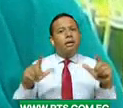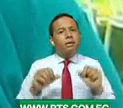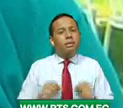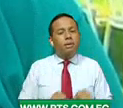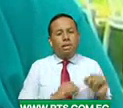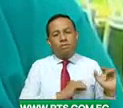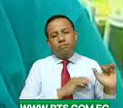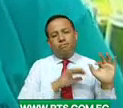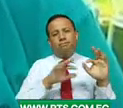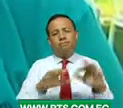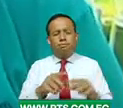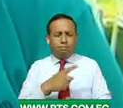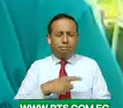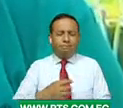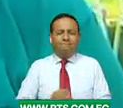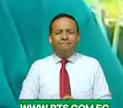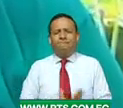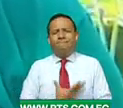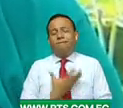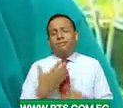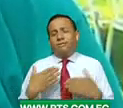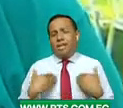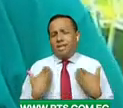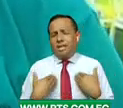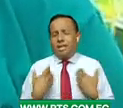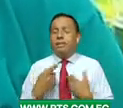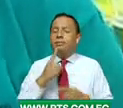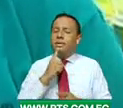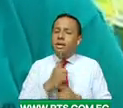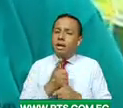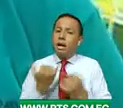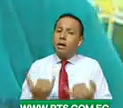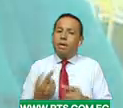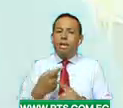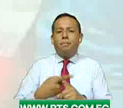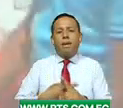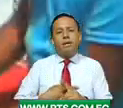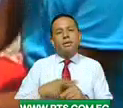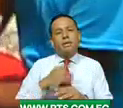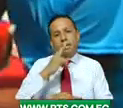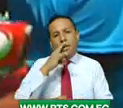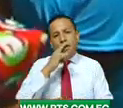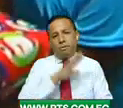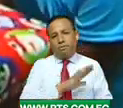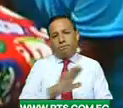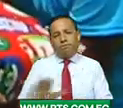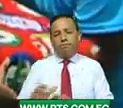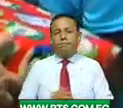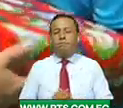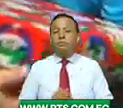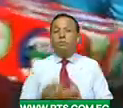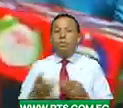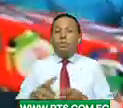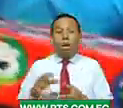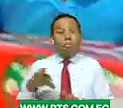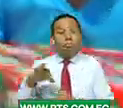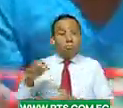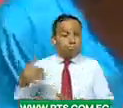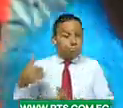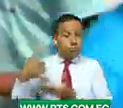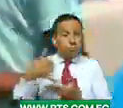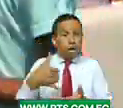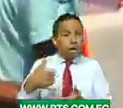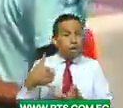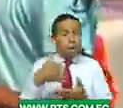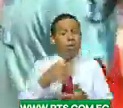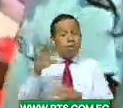muy contentos, muy felices, porque sabemos que es un mes dedicado a ellos. También recibieron premios y regalos con un mensaje de